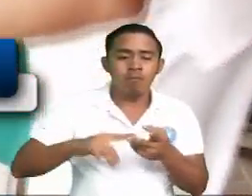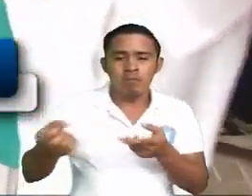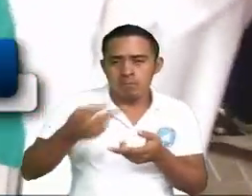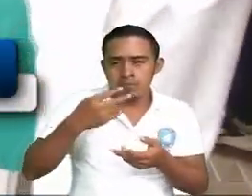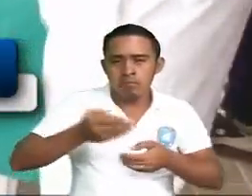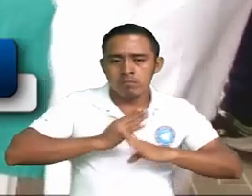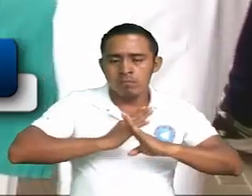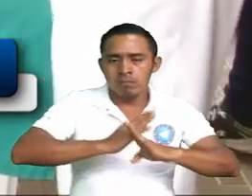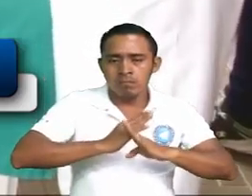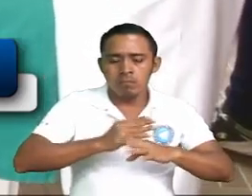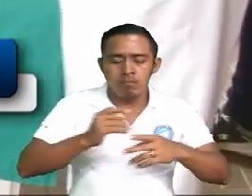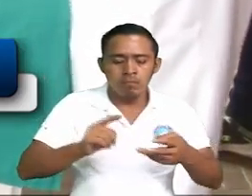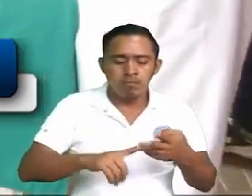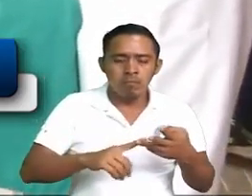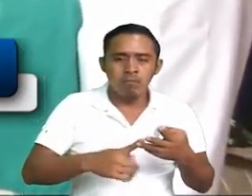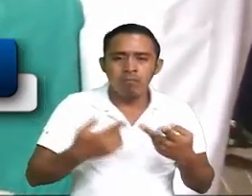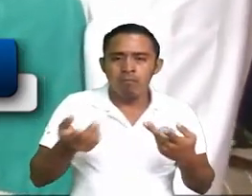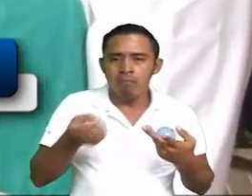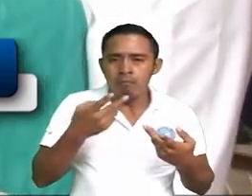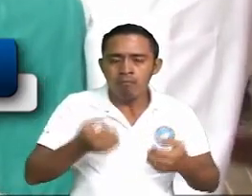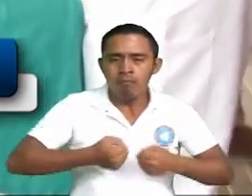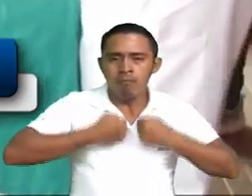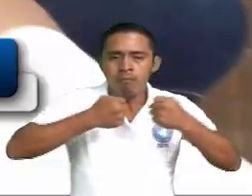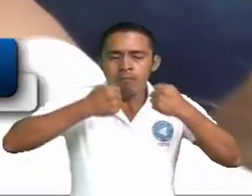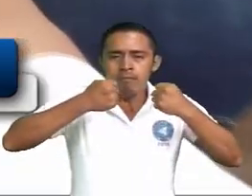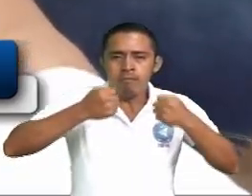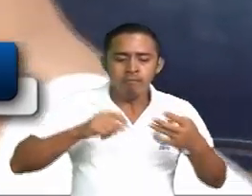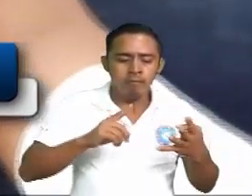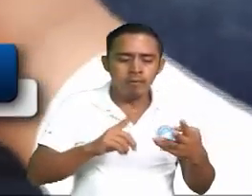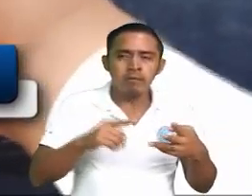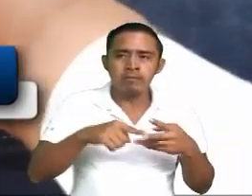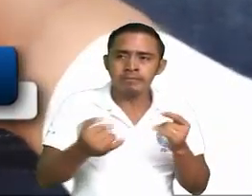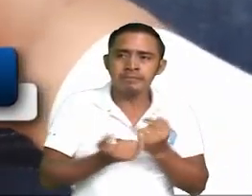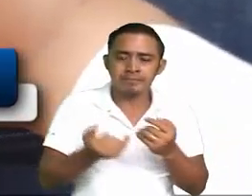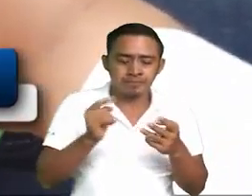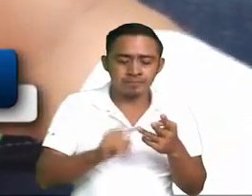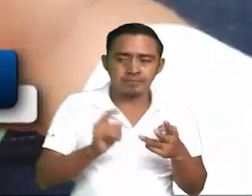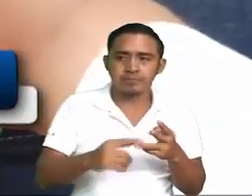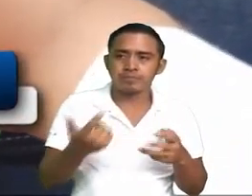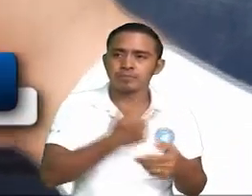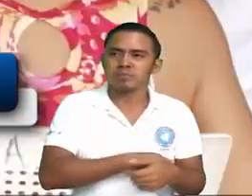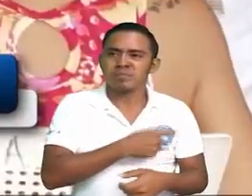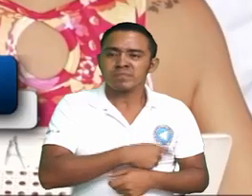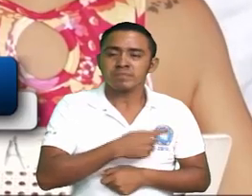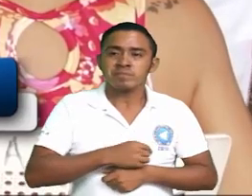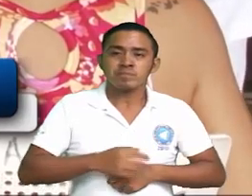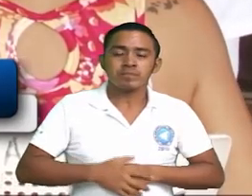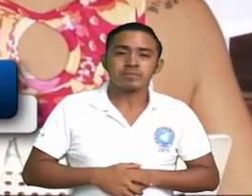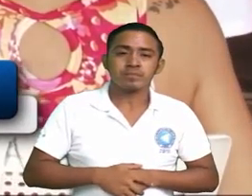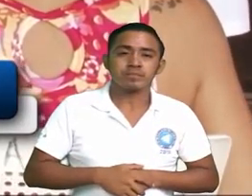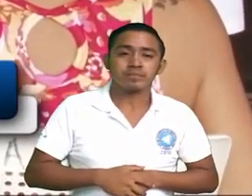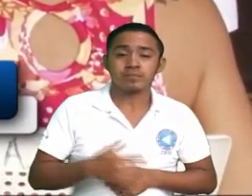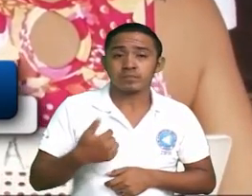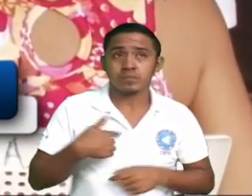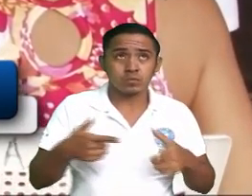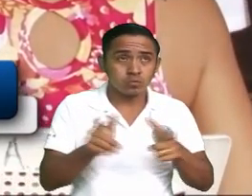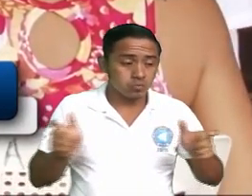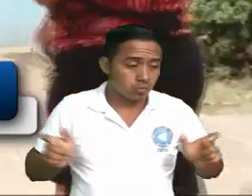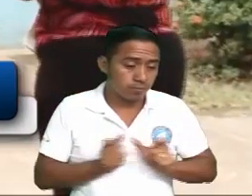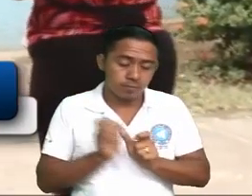el antiparasitario. Entonces, en este grupo también tenemos el escolar, donde nosotros como equipo